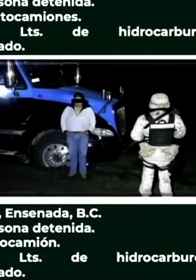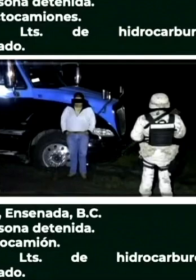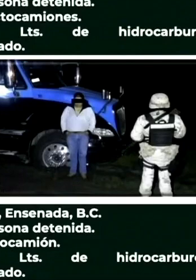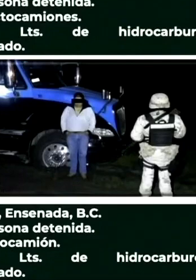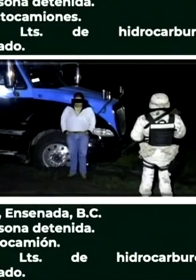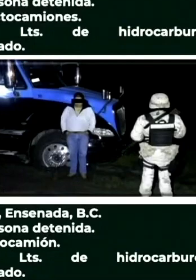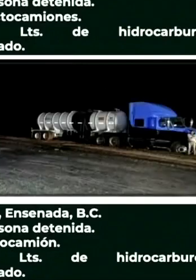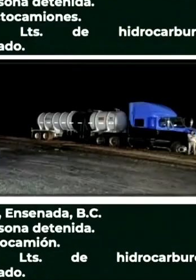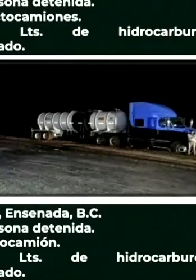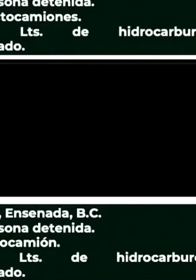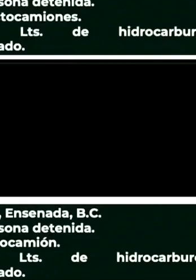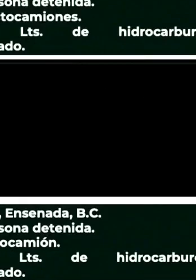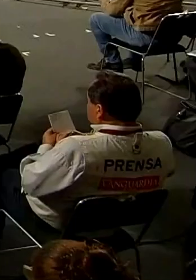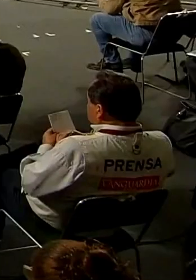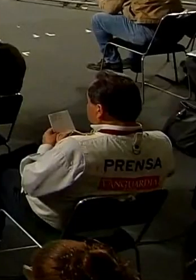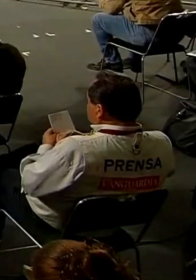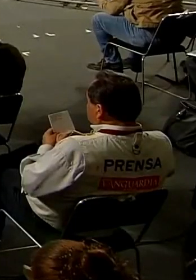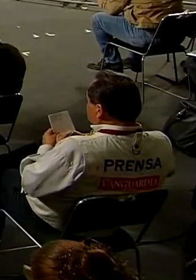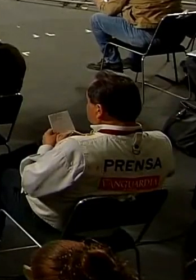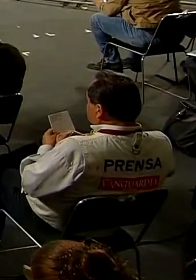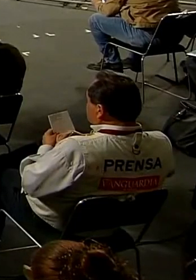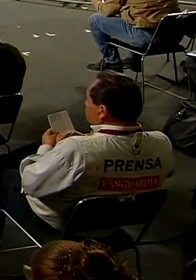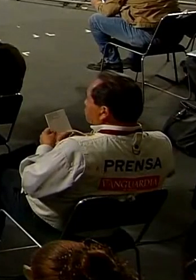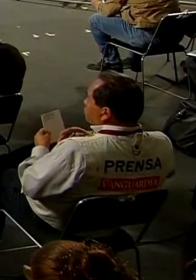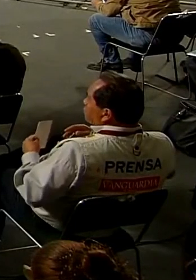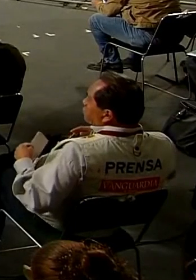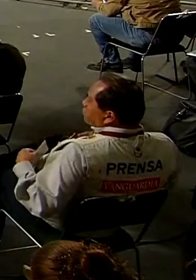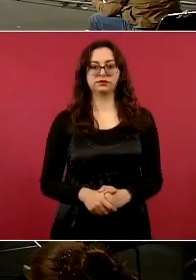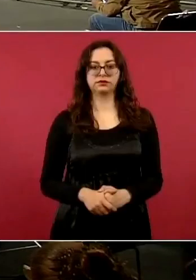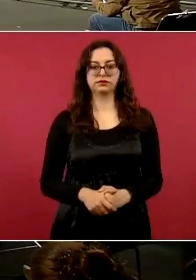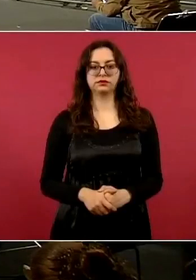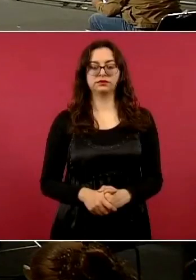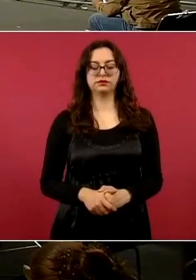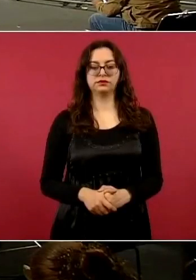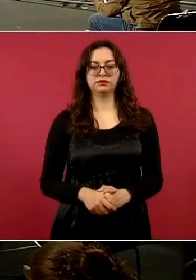se recuperaron adelante por favor